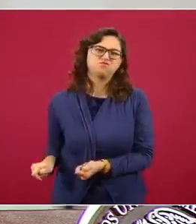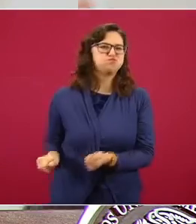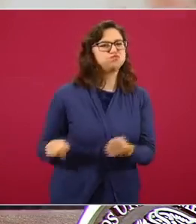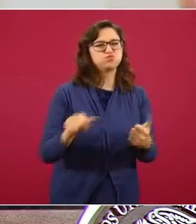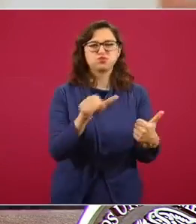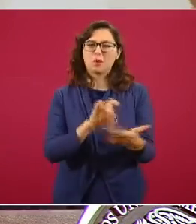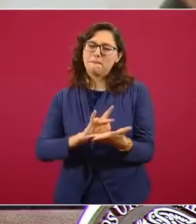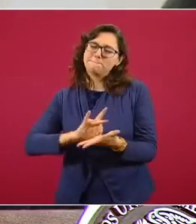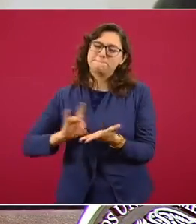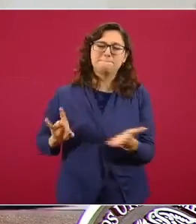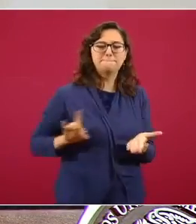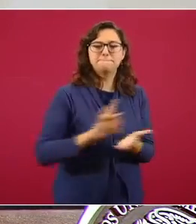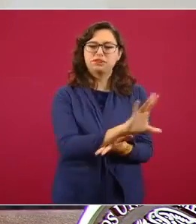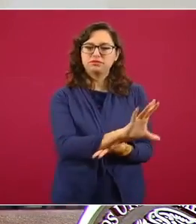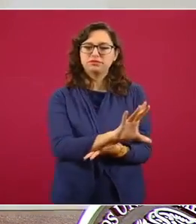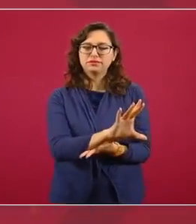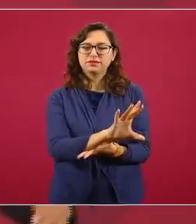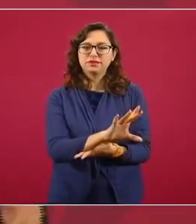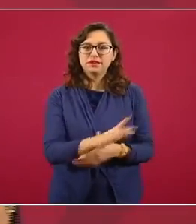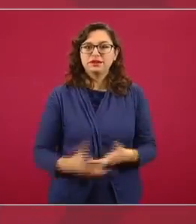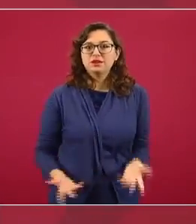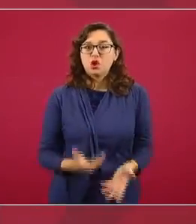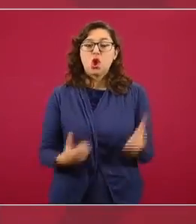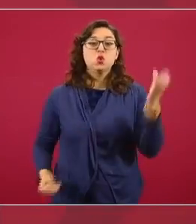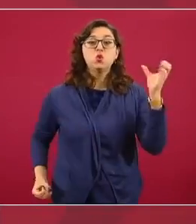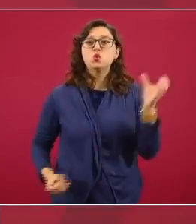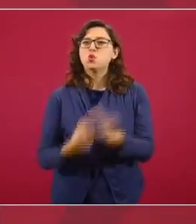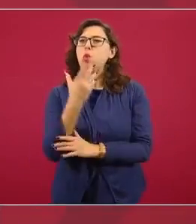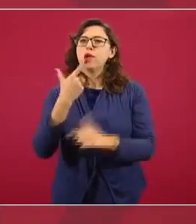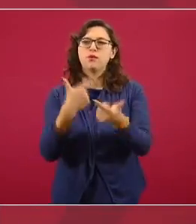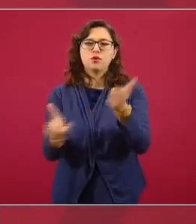porque se enarbolaba la bandera del cambio.